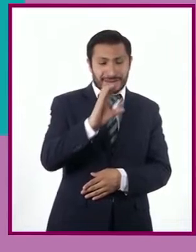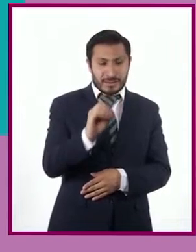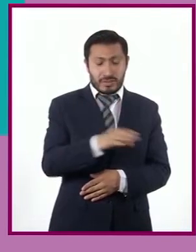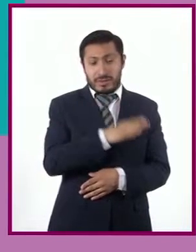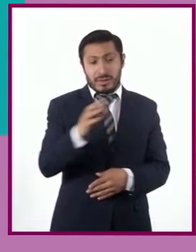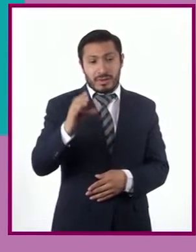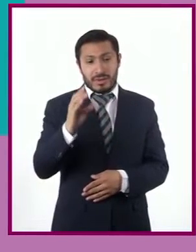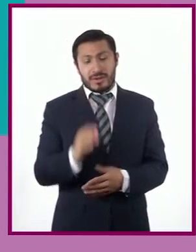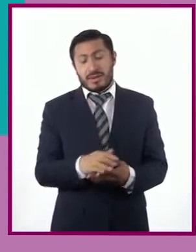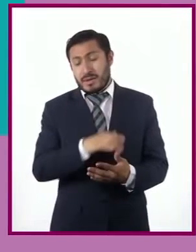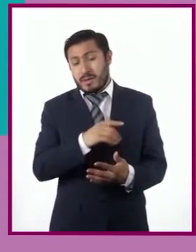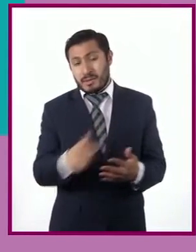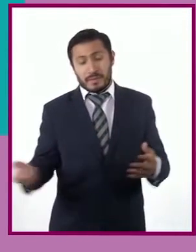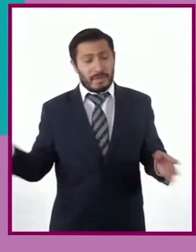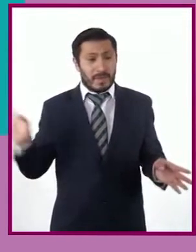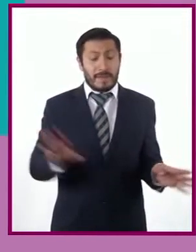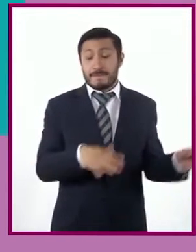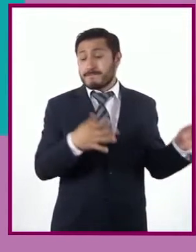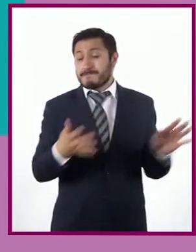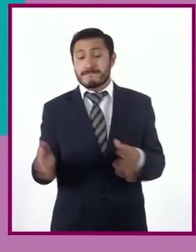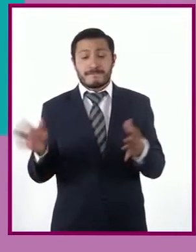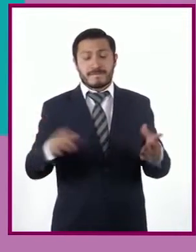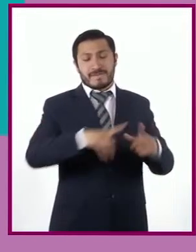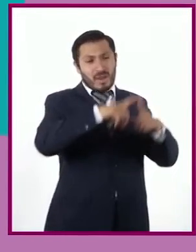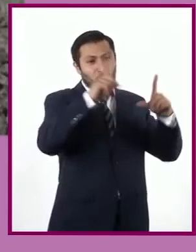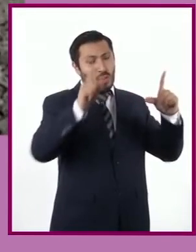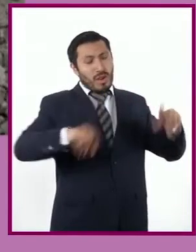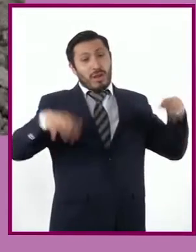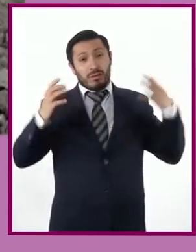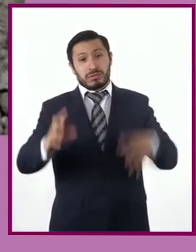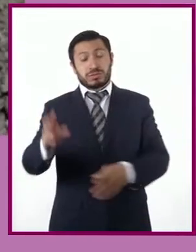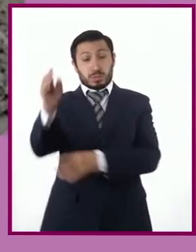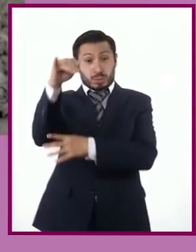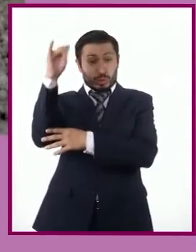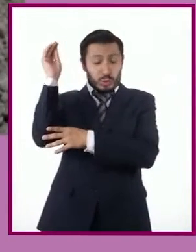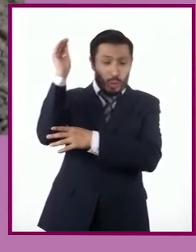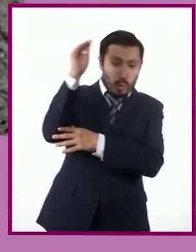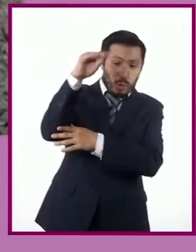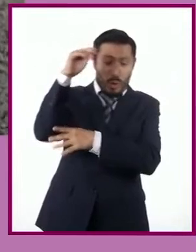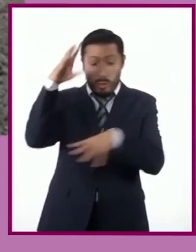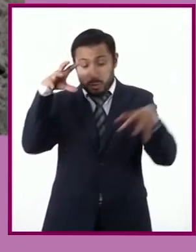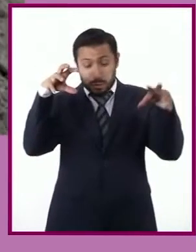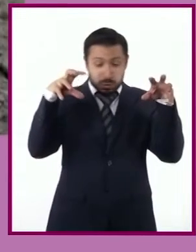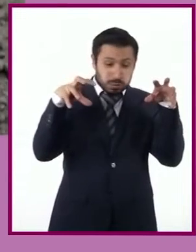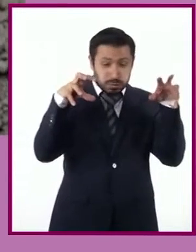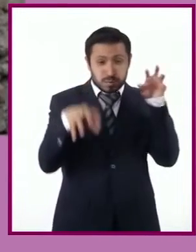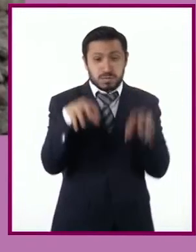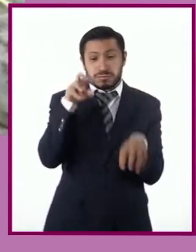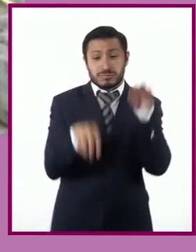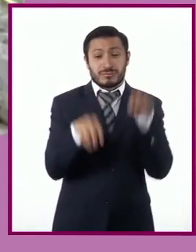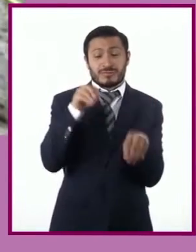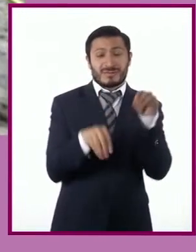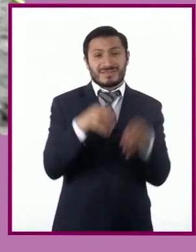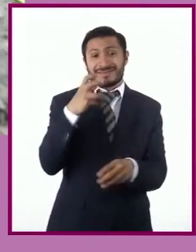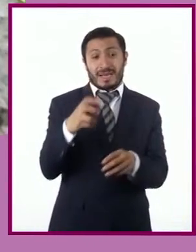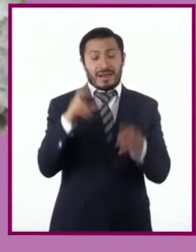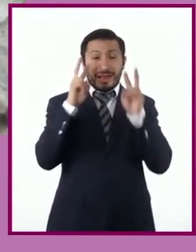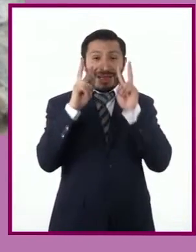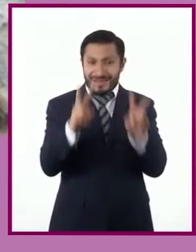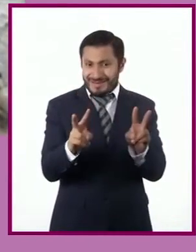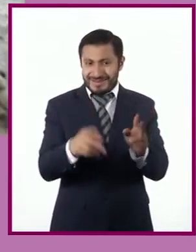nuestro territorio estos impresionantes animales. ¿No me crees? Pues observa estas